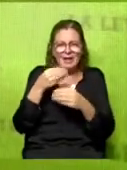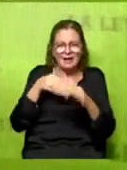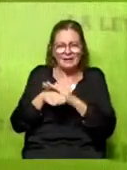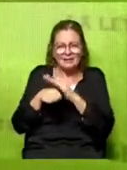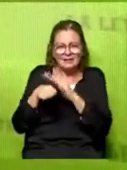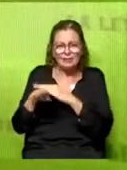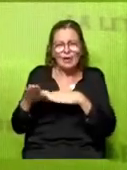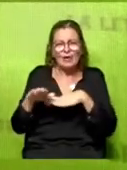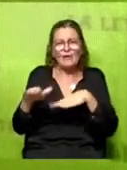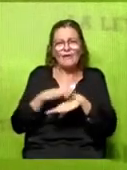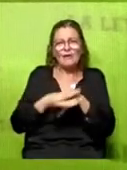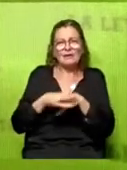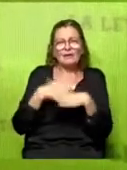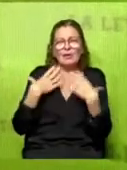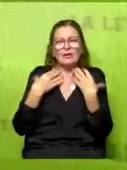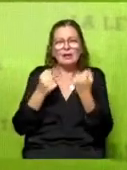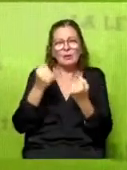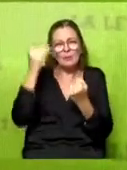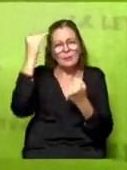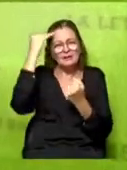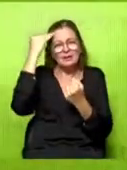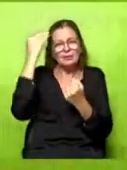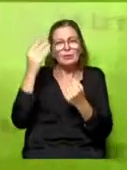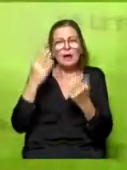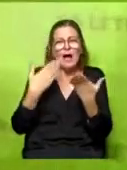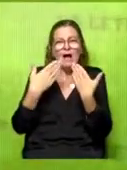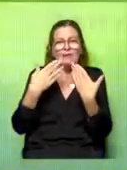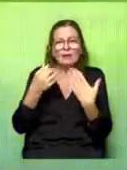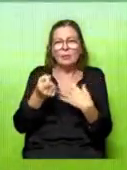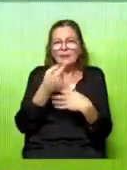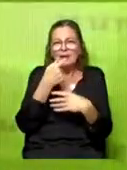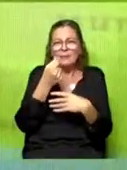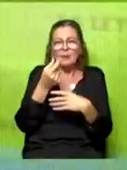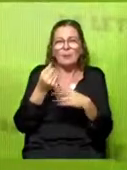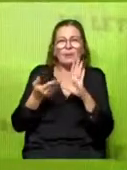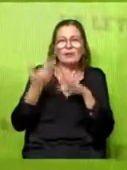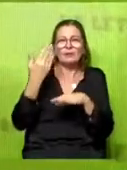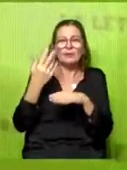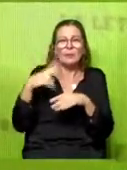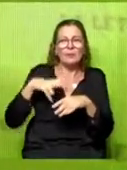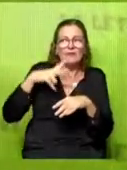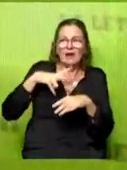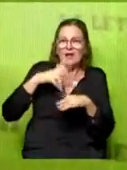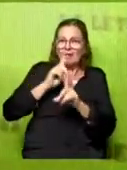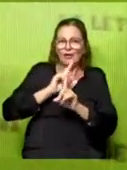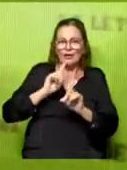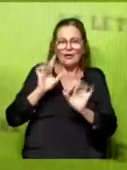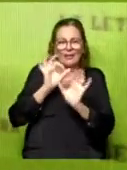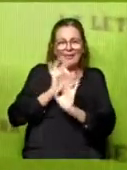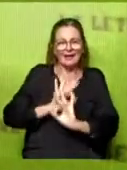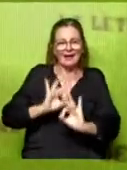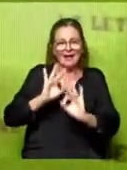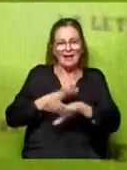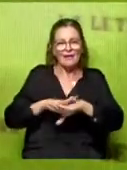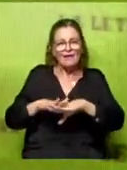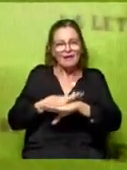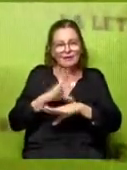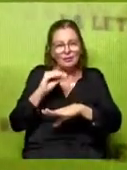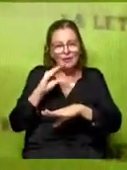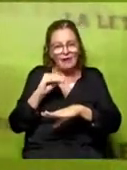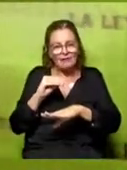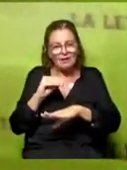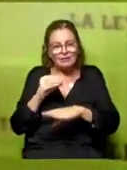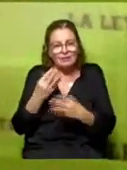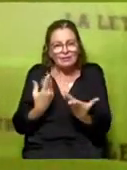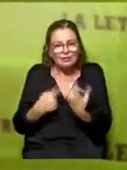lo básico, en salud mental. No estoy hablando de medicamentos de alto costo ni de privilegios, de nada. Estoy hablando de lo básico. Entonces,